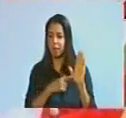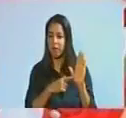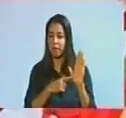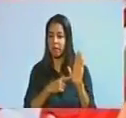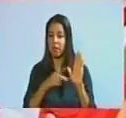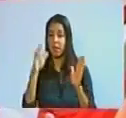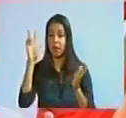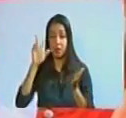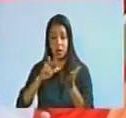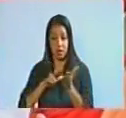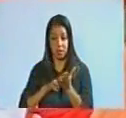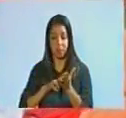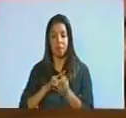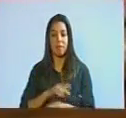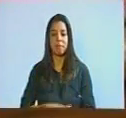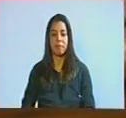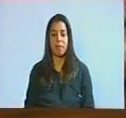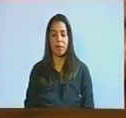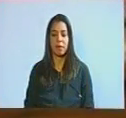Aprobado.